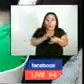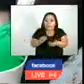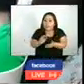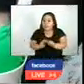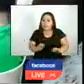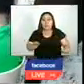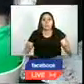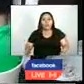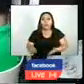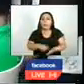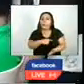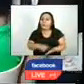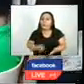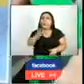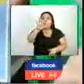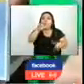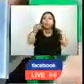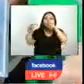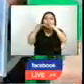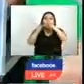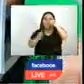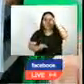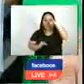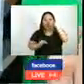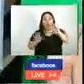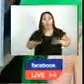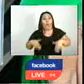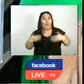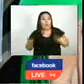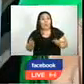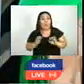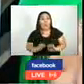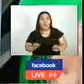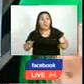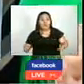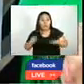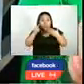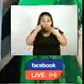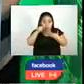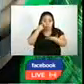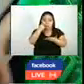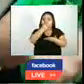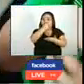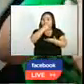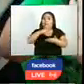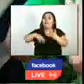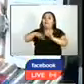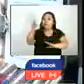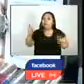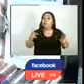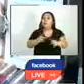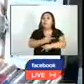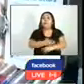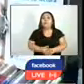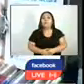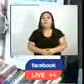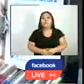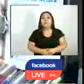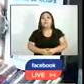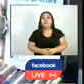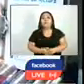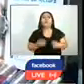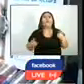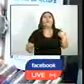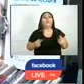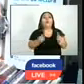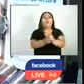en los menores de 5 años, pues de no hacerlo, los niños se exponen a padecer de complicaciones más severas. El problema